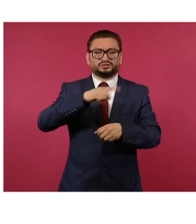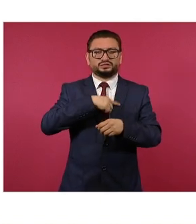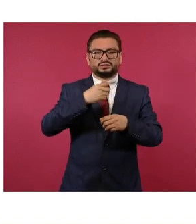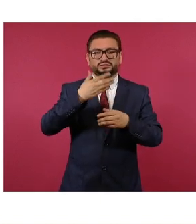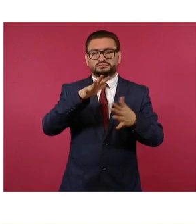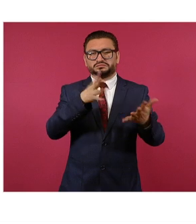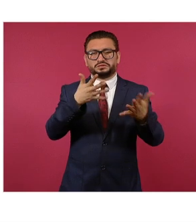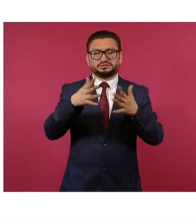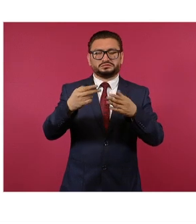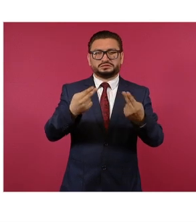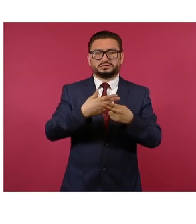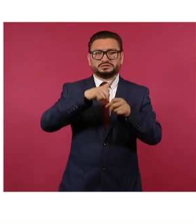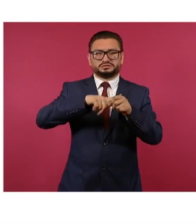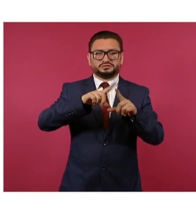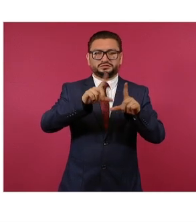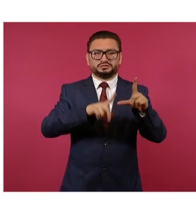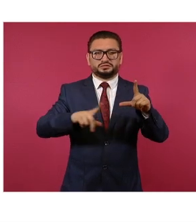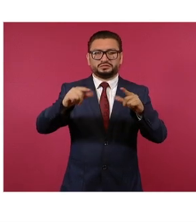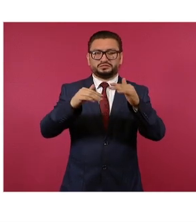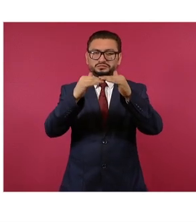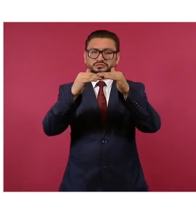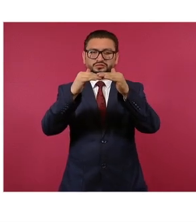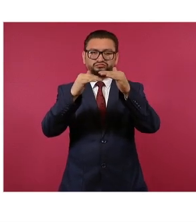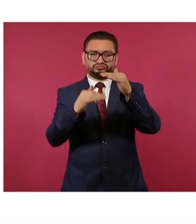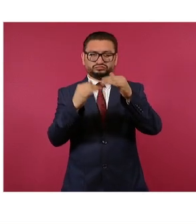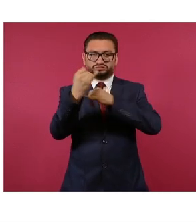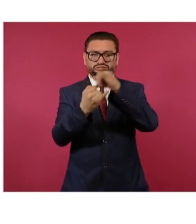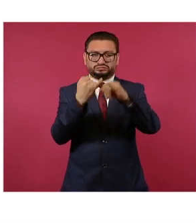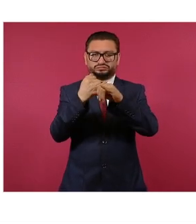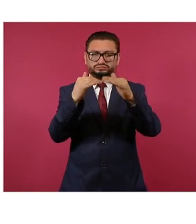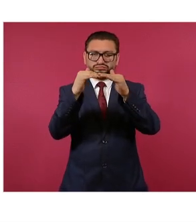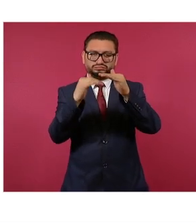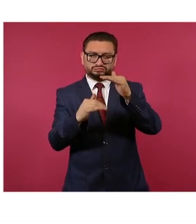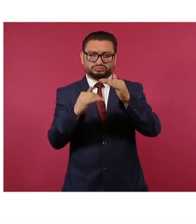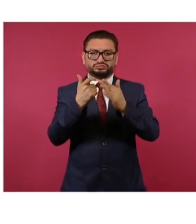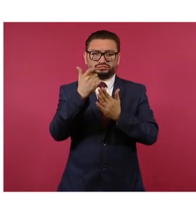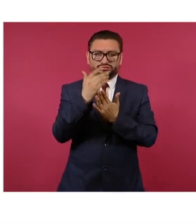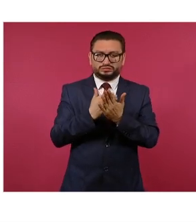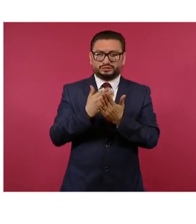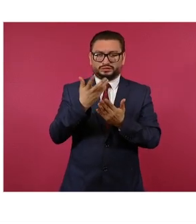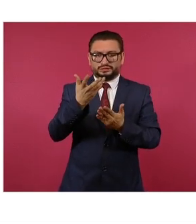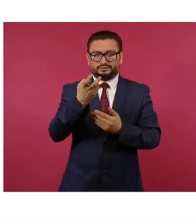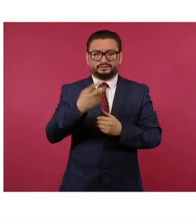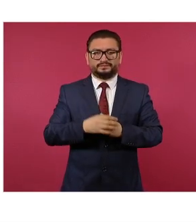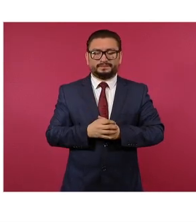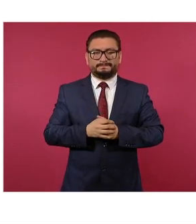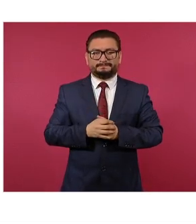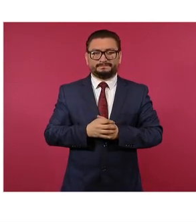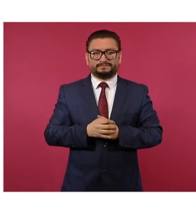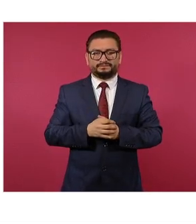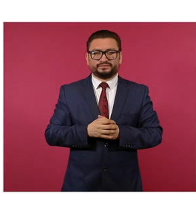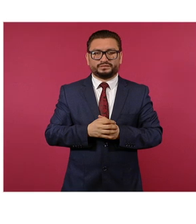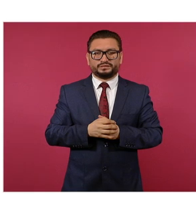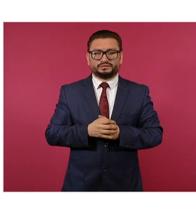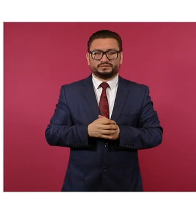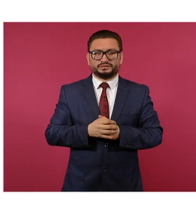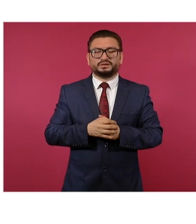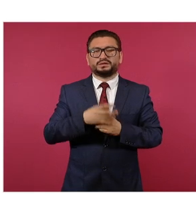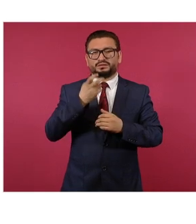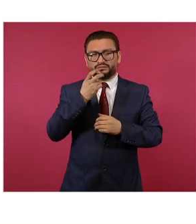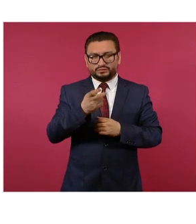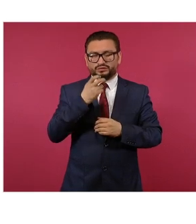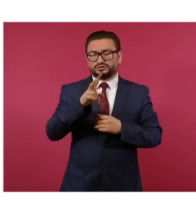precios promedio nacionales por debajo del referente internacional. En este caso del esquema donde se plantean